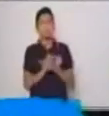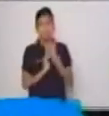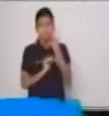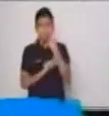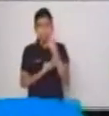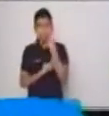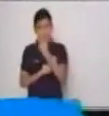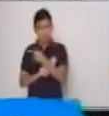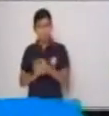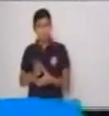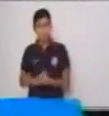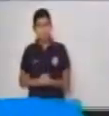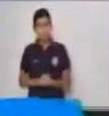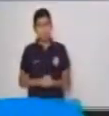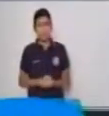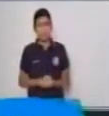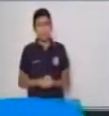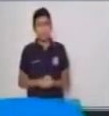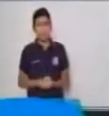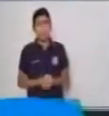manera.